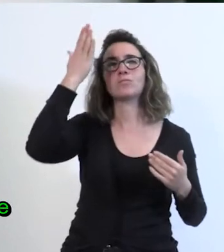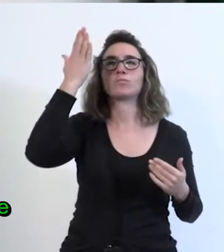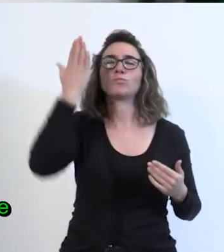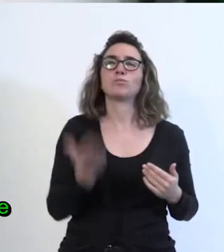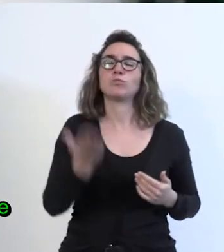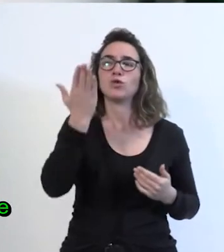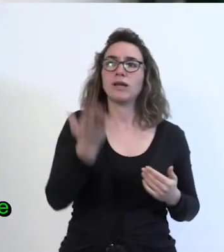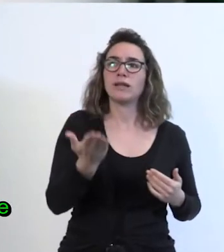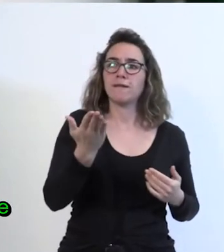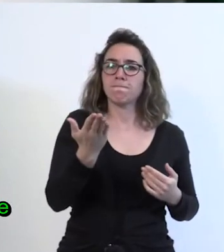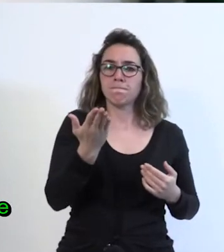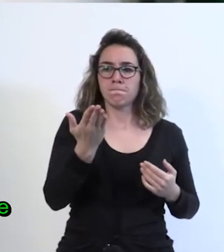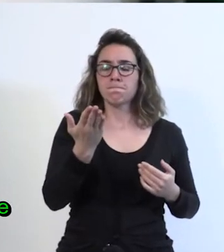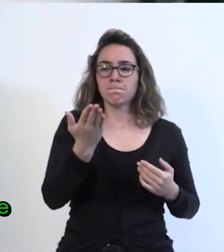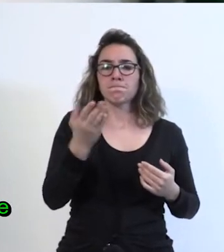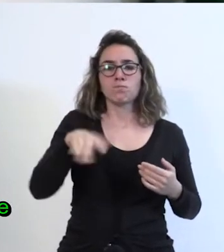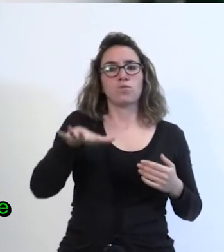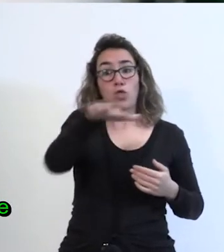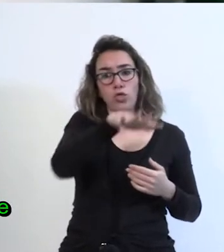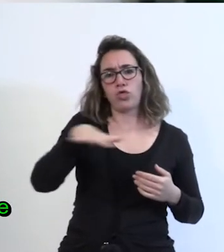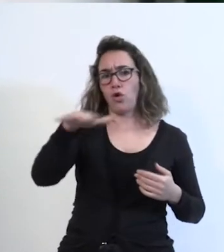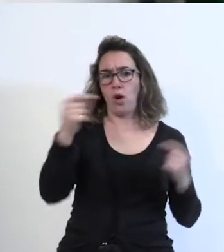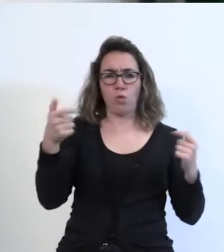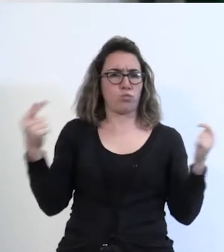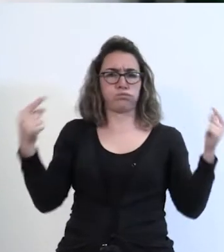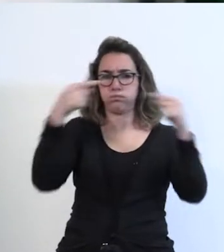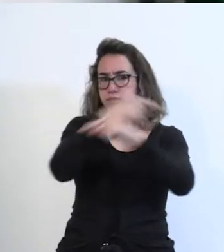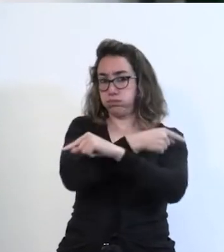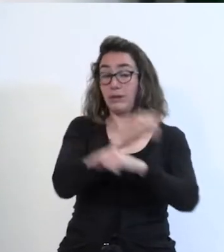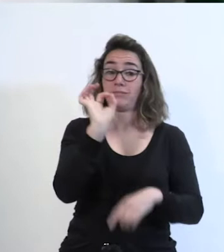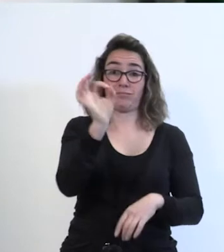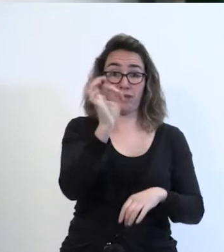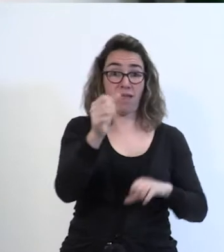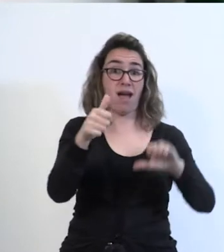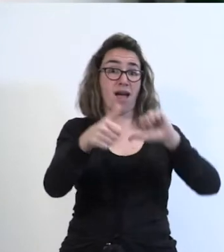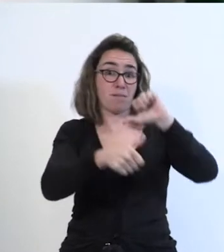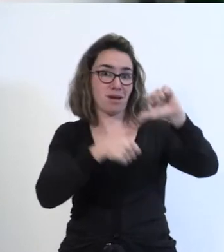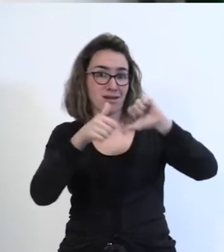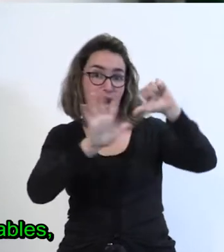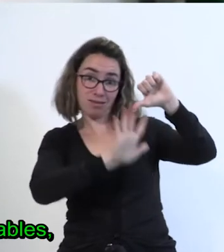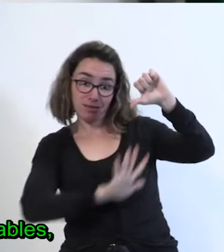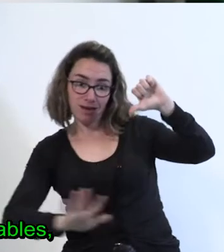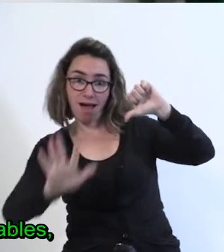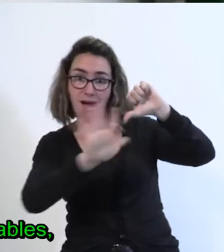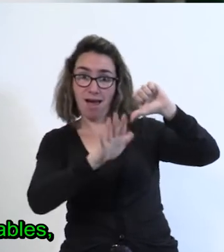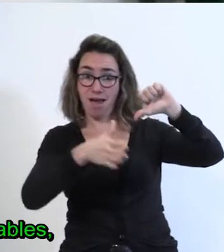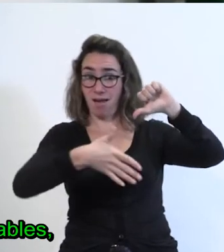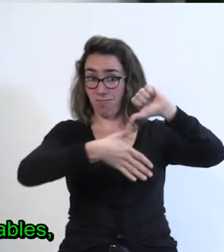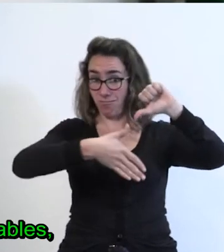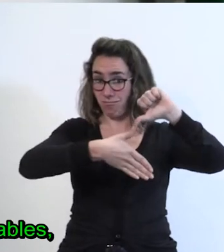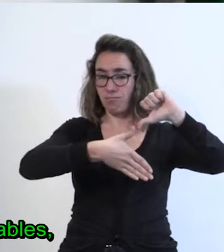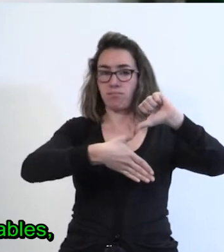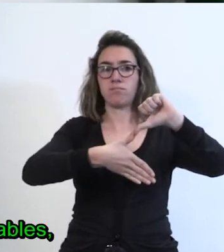mirar en contraste en la región. En efecto, en América Latina estamos